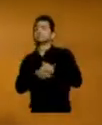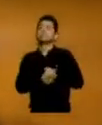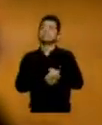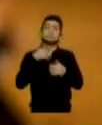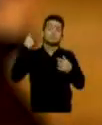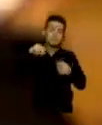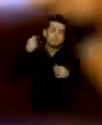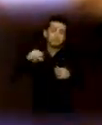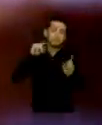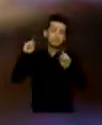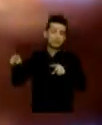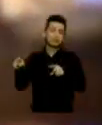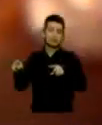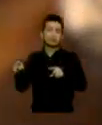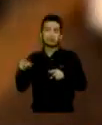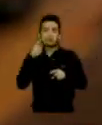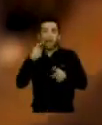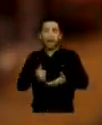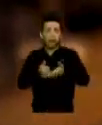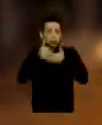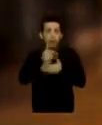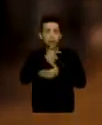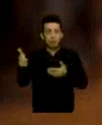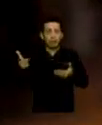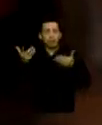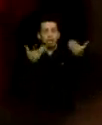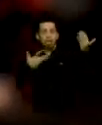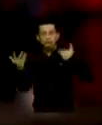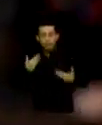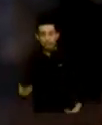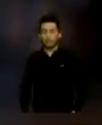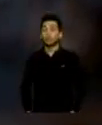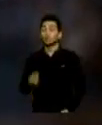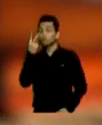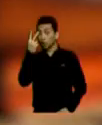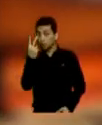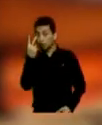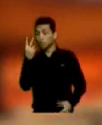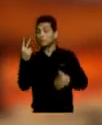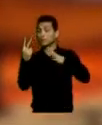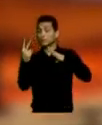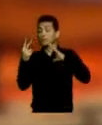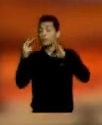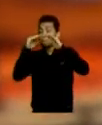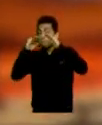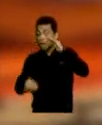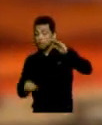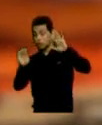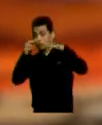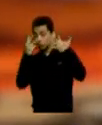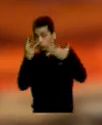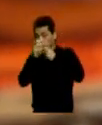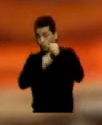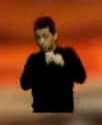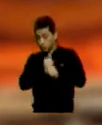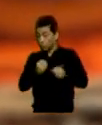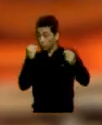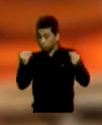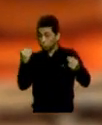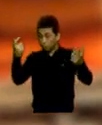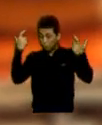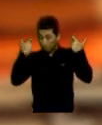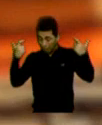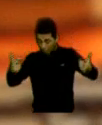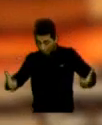dieron atención a los heridos dos de ellos menores de edad quienes por la cantidad de impactos fueron trasladados hacia